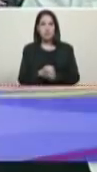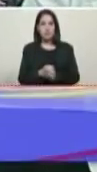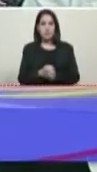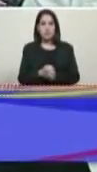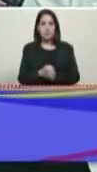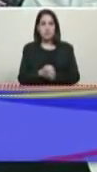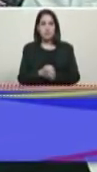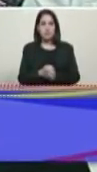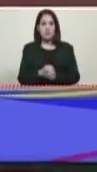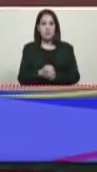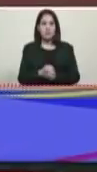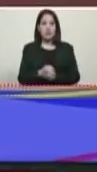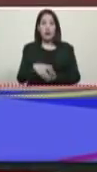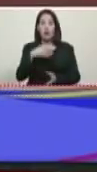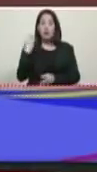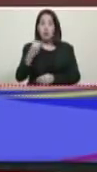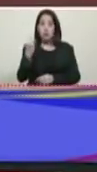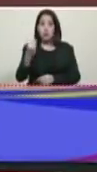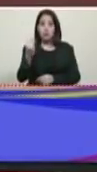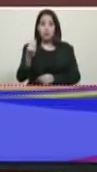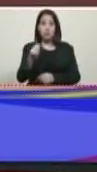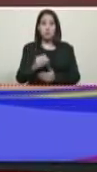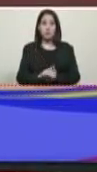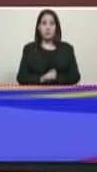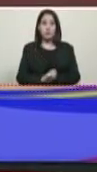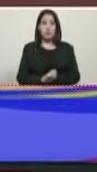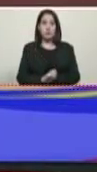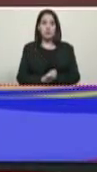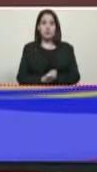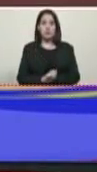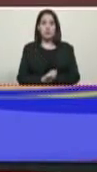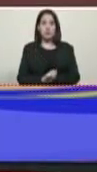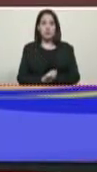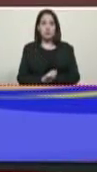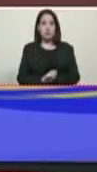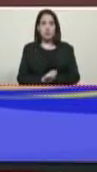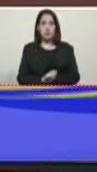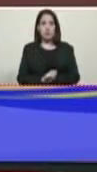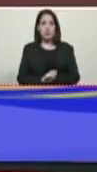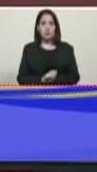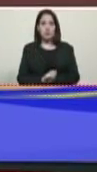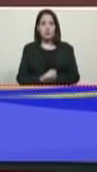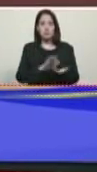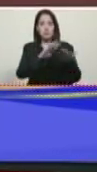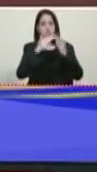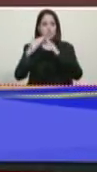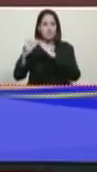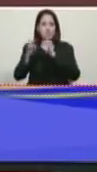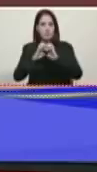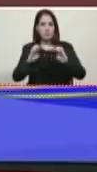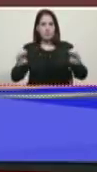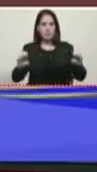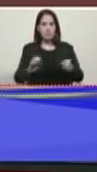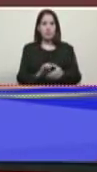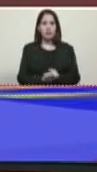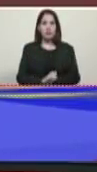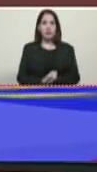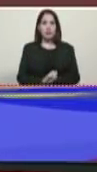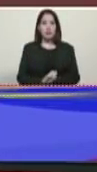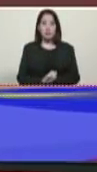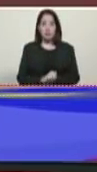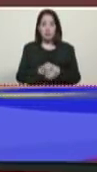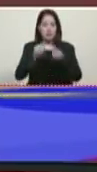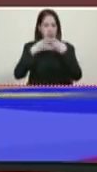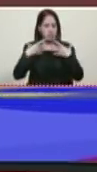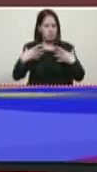a la juventud a las comunidades educativas esto es una jornada muy bella es